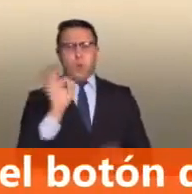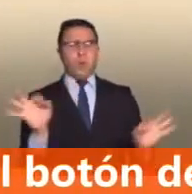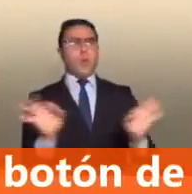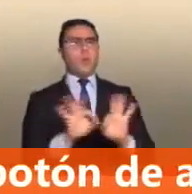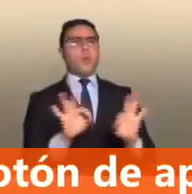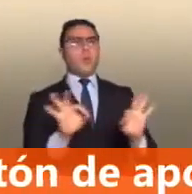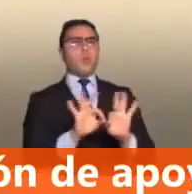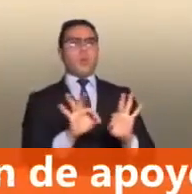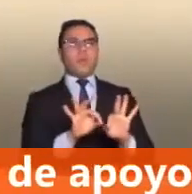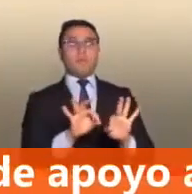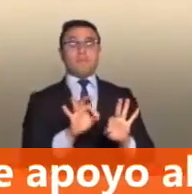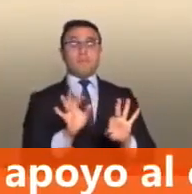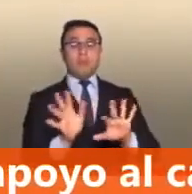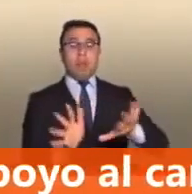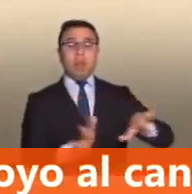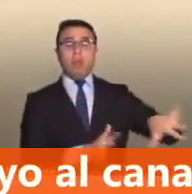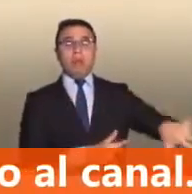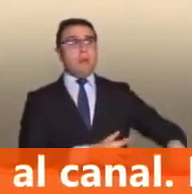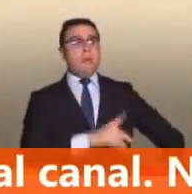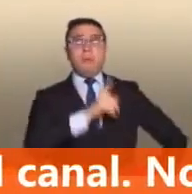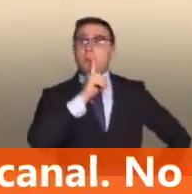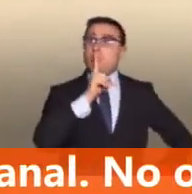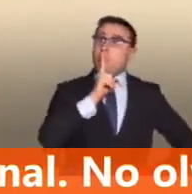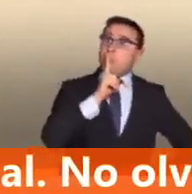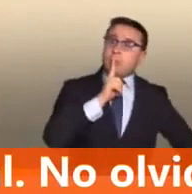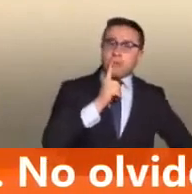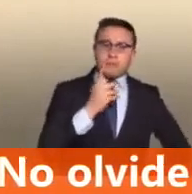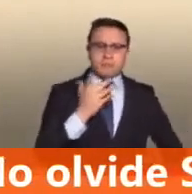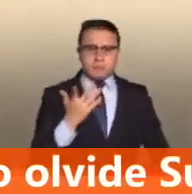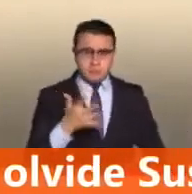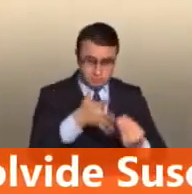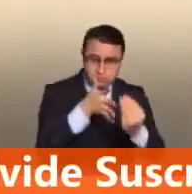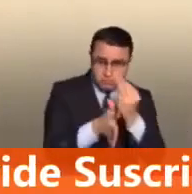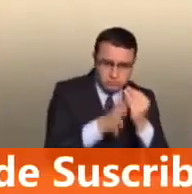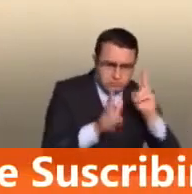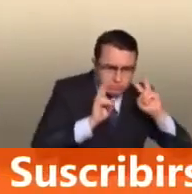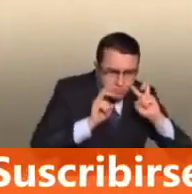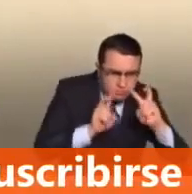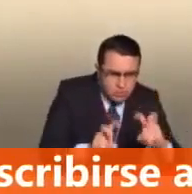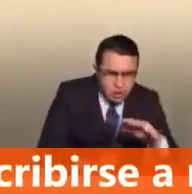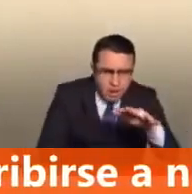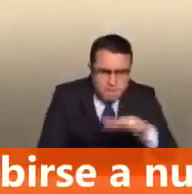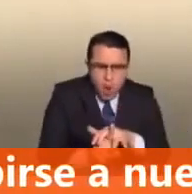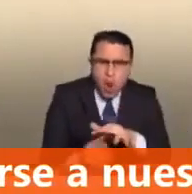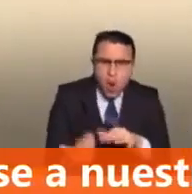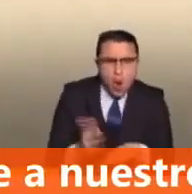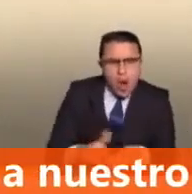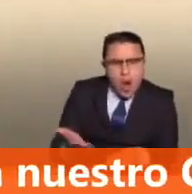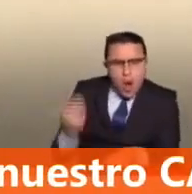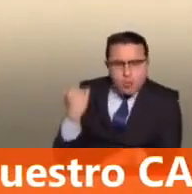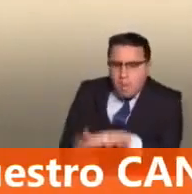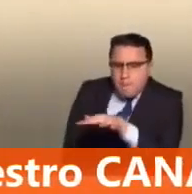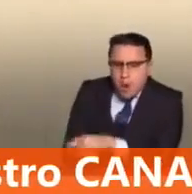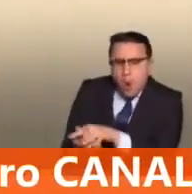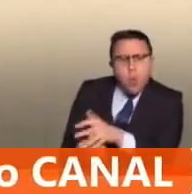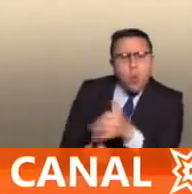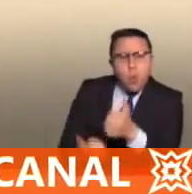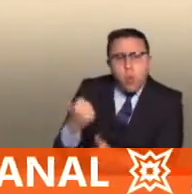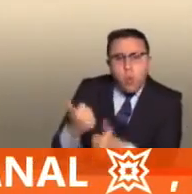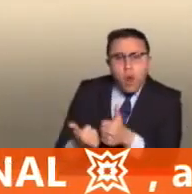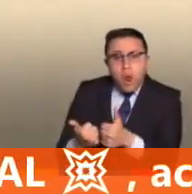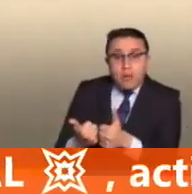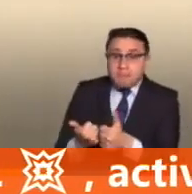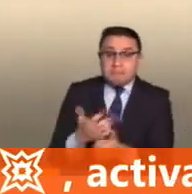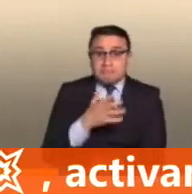dedica a investigar las causas, que es lo principal, porque sabiendo las causas,